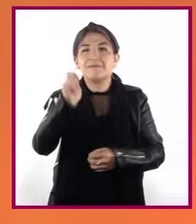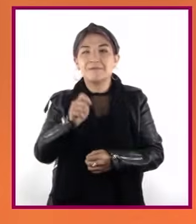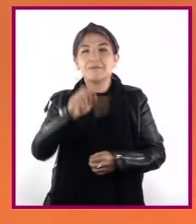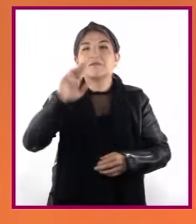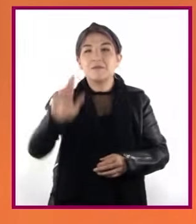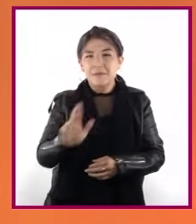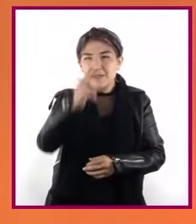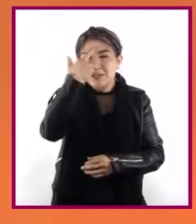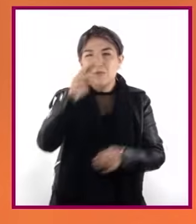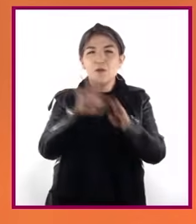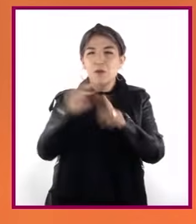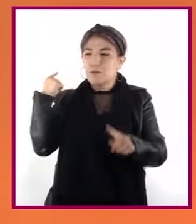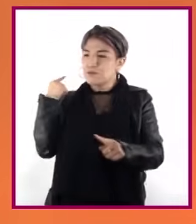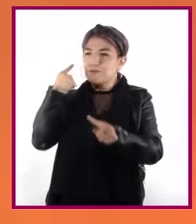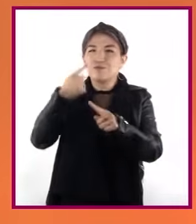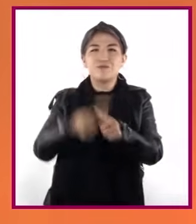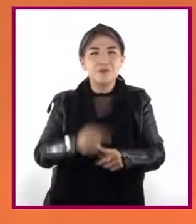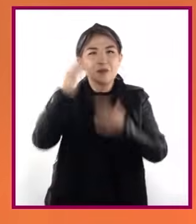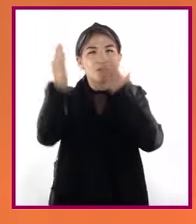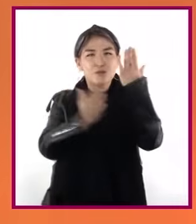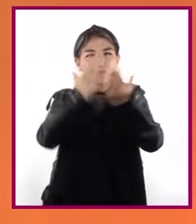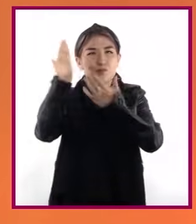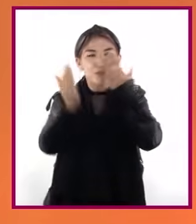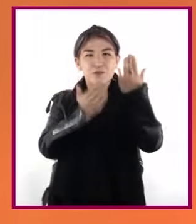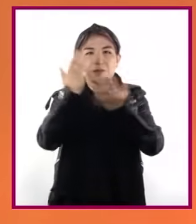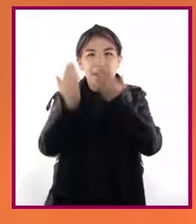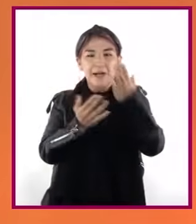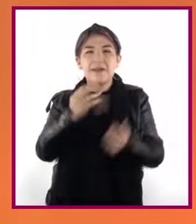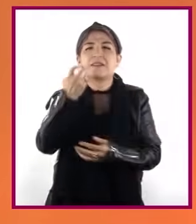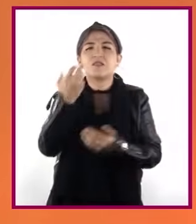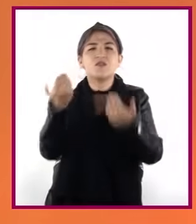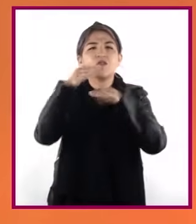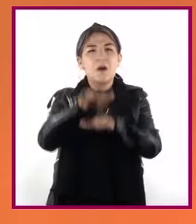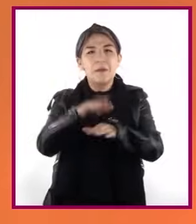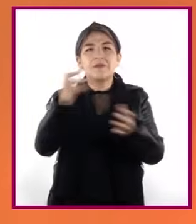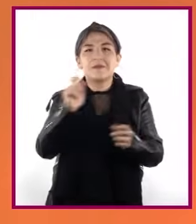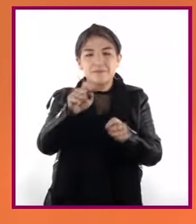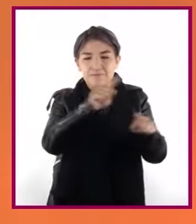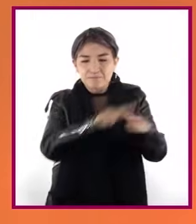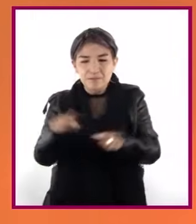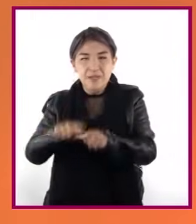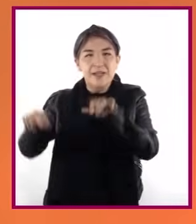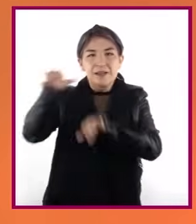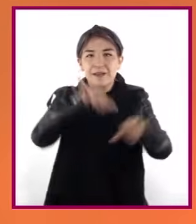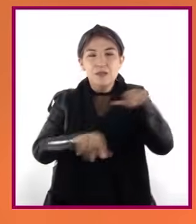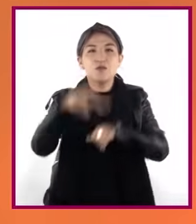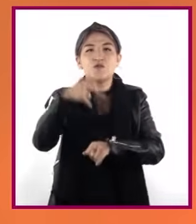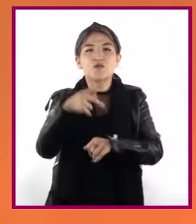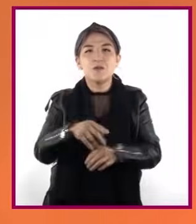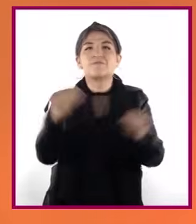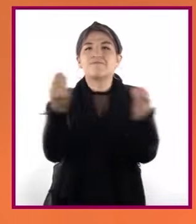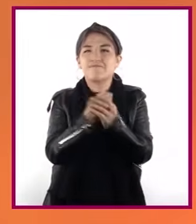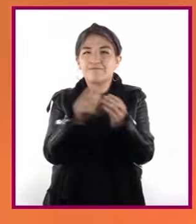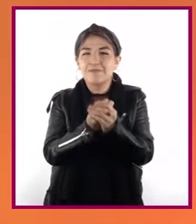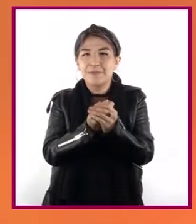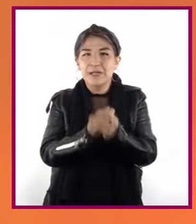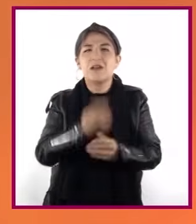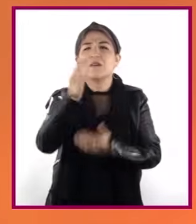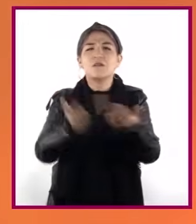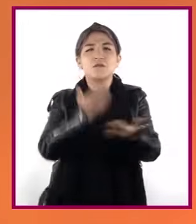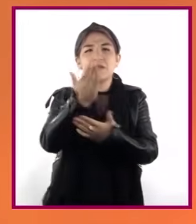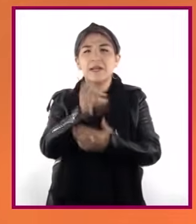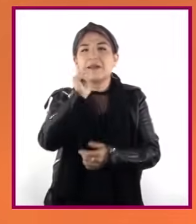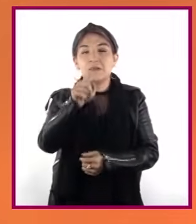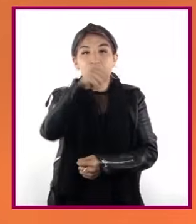el repaso de lo que hemos estudiado anteriormente acerca de los estados de agregación de la materia. El propósito es